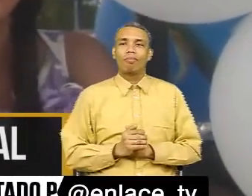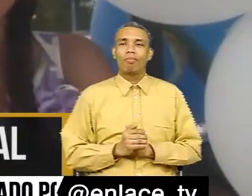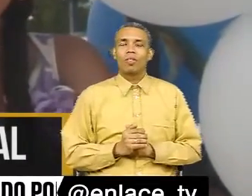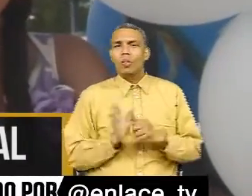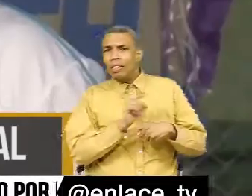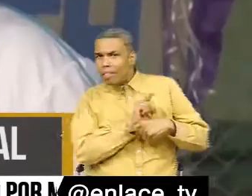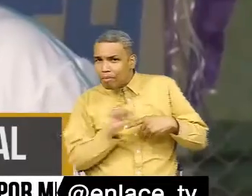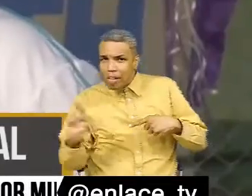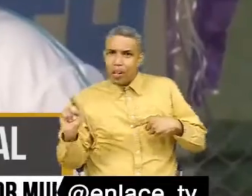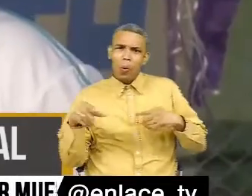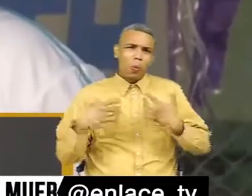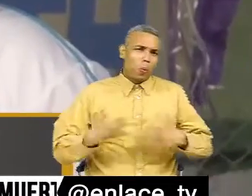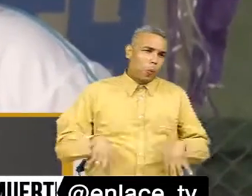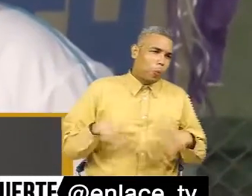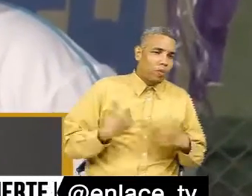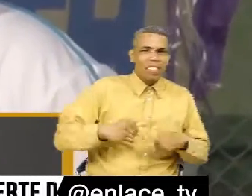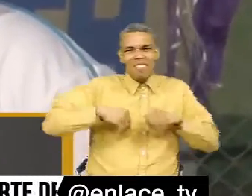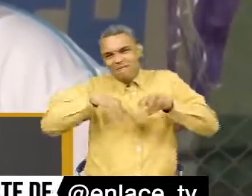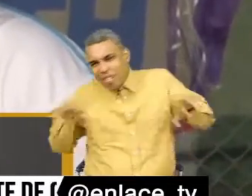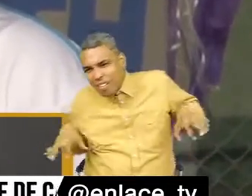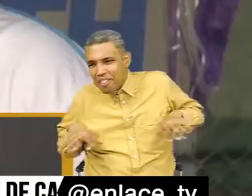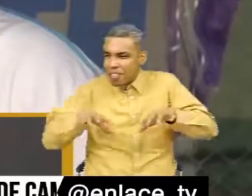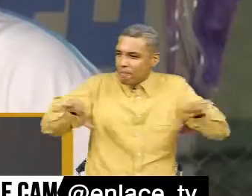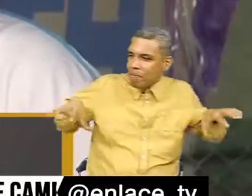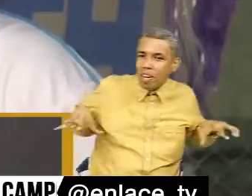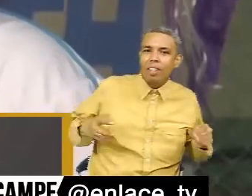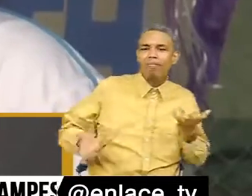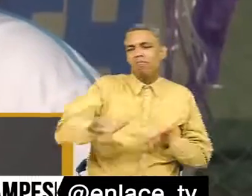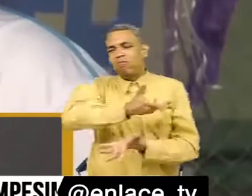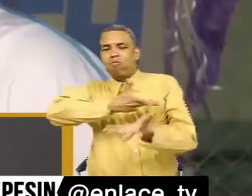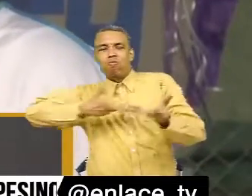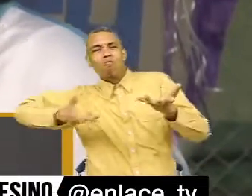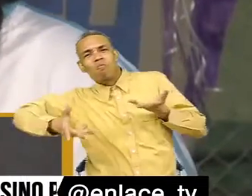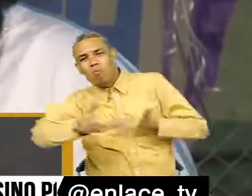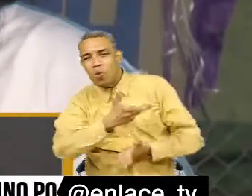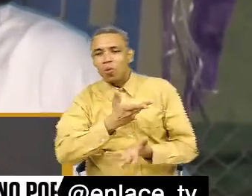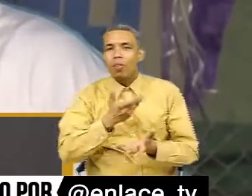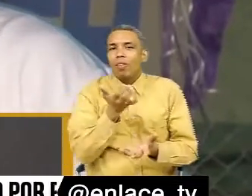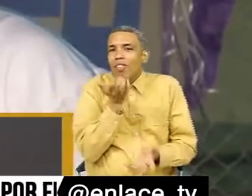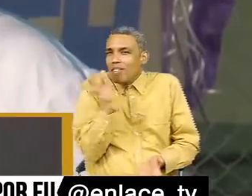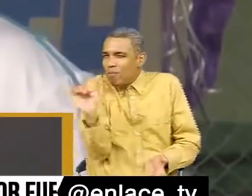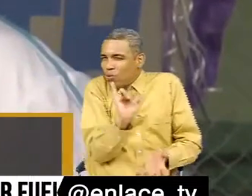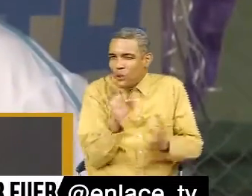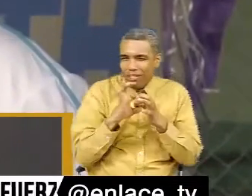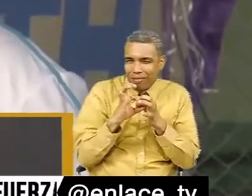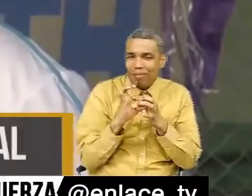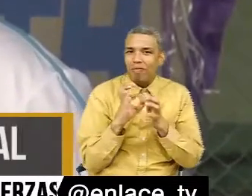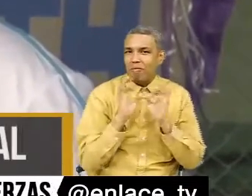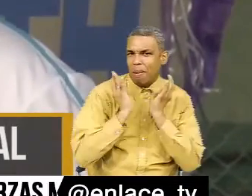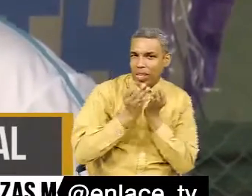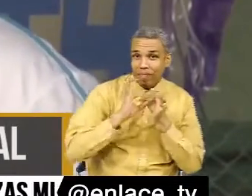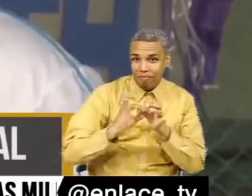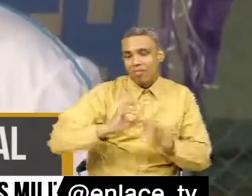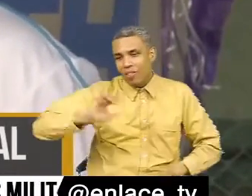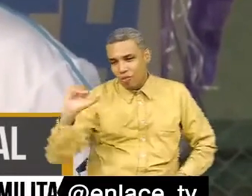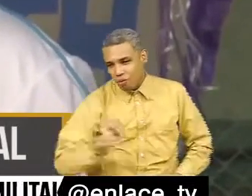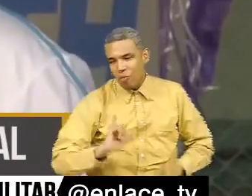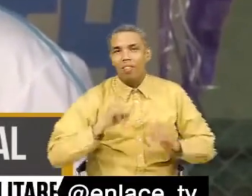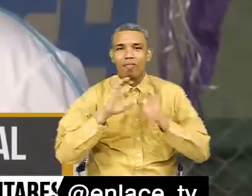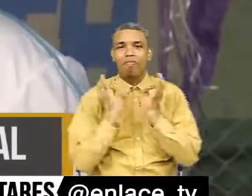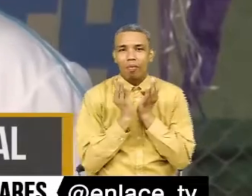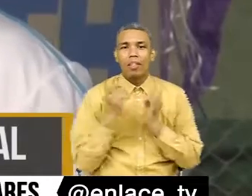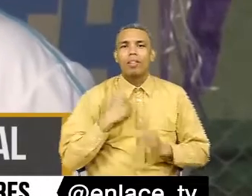estudiantes. Es una semana donde hay integración a nivel del liceo. Somos una familia y nos integramos en esta semana más que en todo el año.